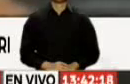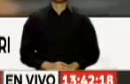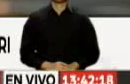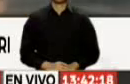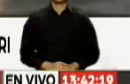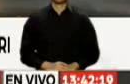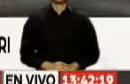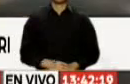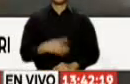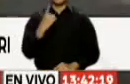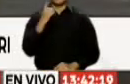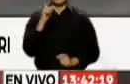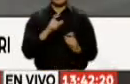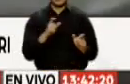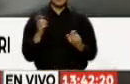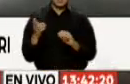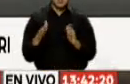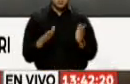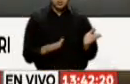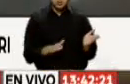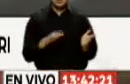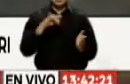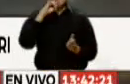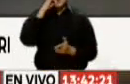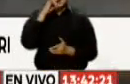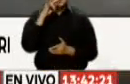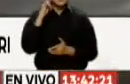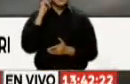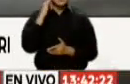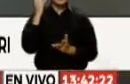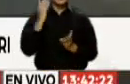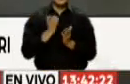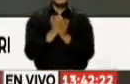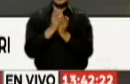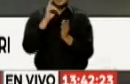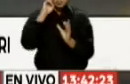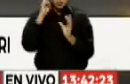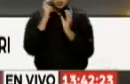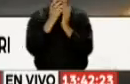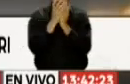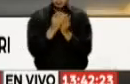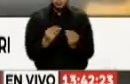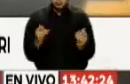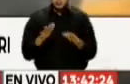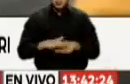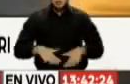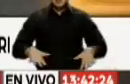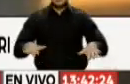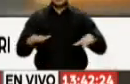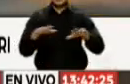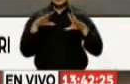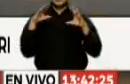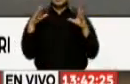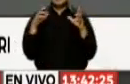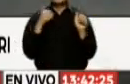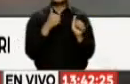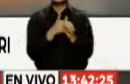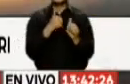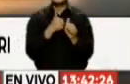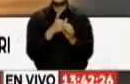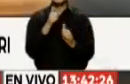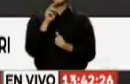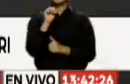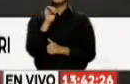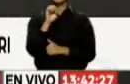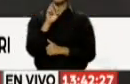Al menos 11 personas murieron, incluidos niños, después de que una embarcación turística naufragara en el lago Table Rock, cerca de Branson, en